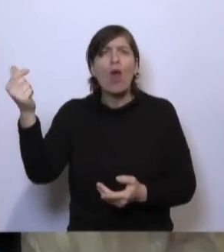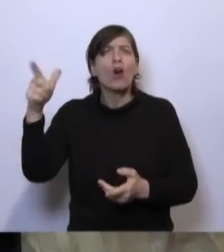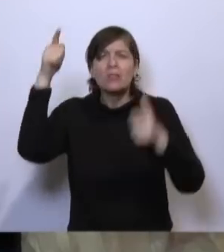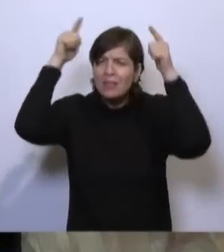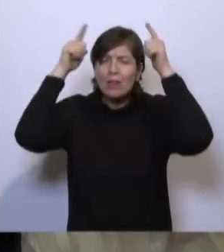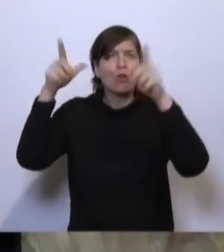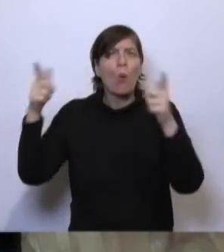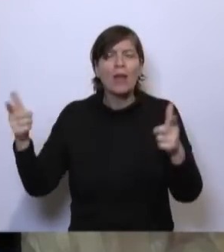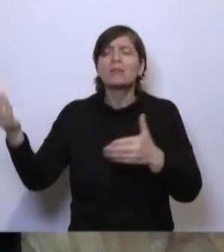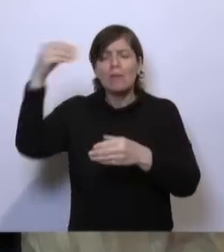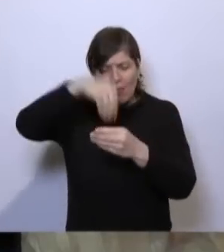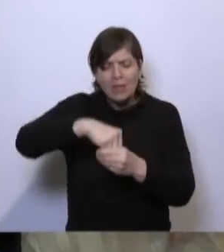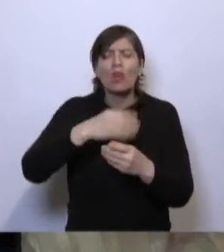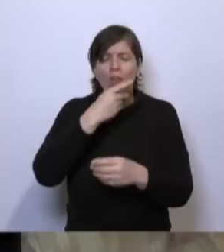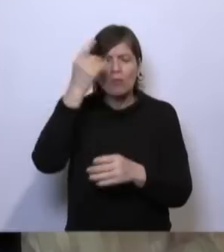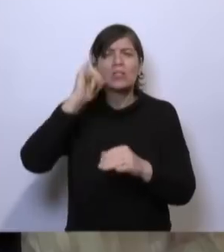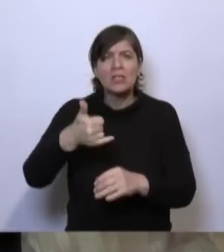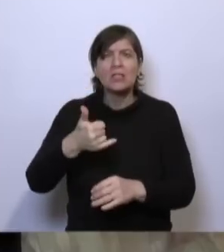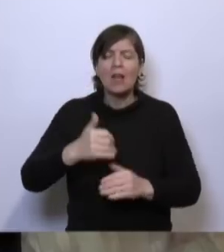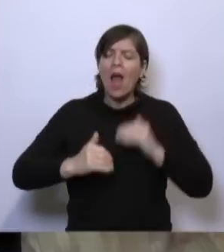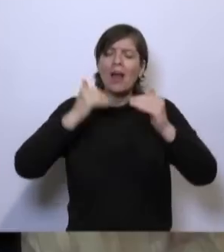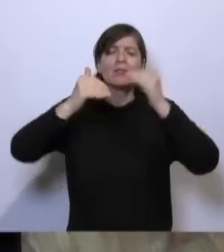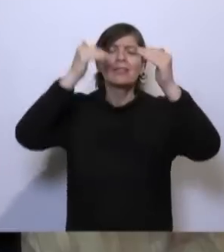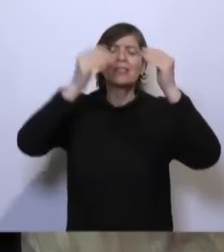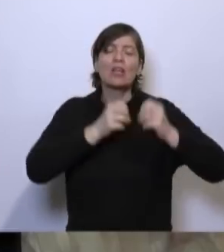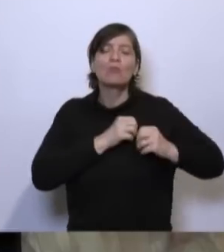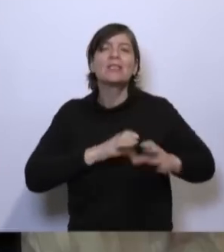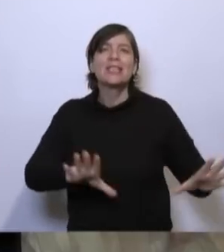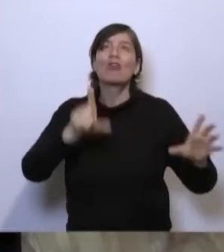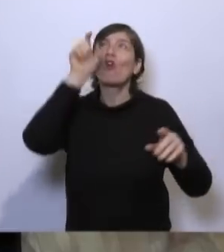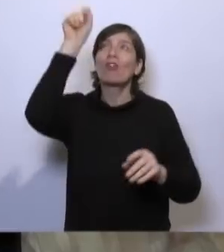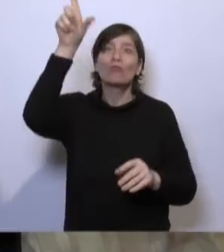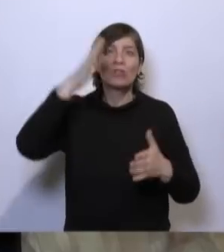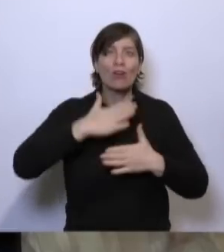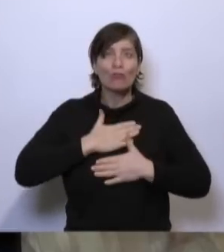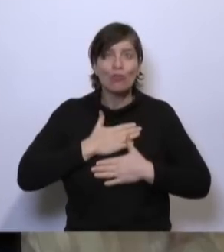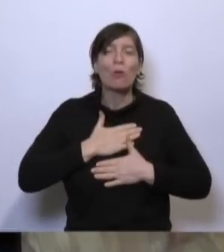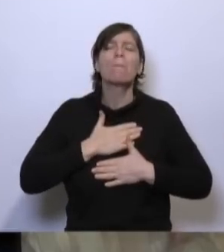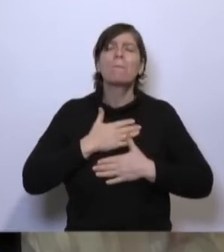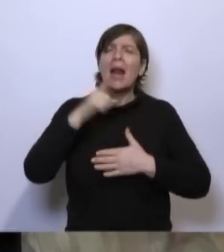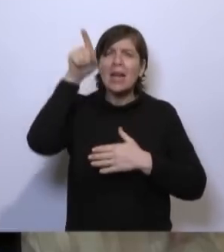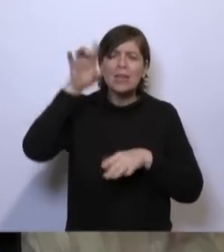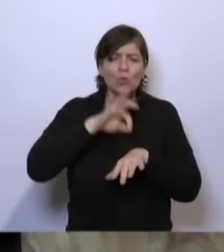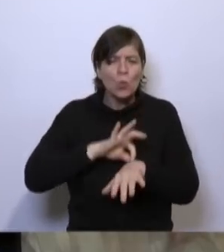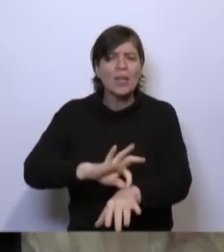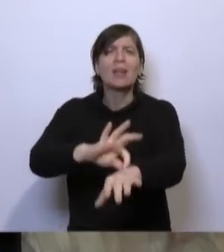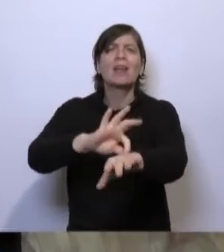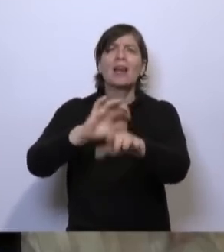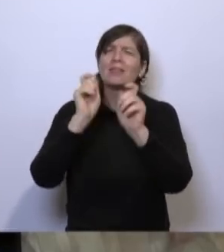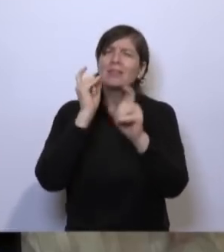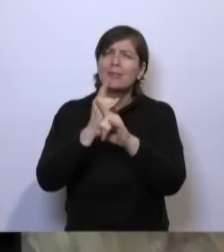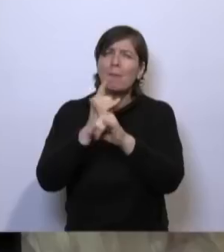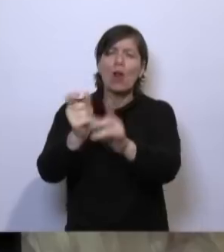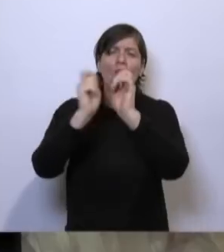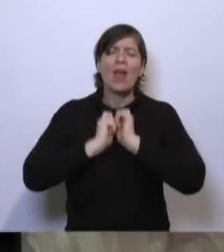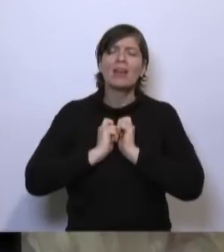santidad, acrecienta sobre nosotros tu misericordia, para que bajo tu guía providente